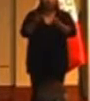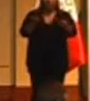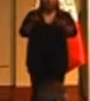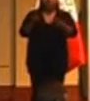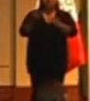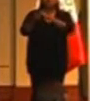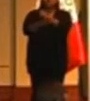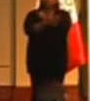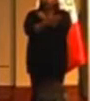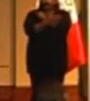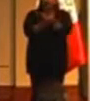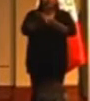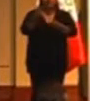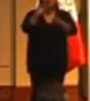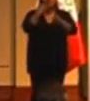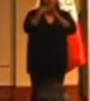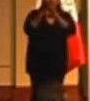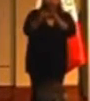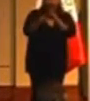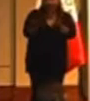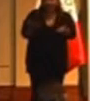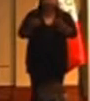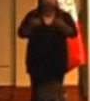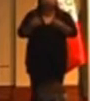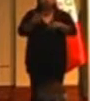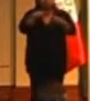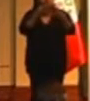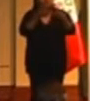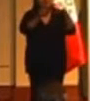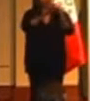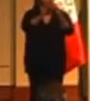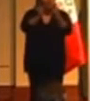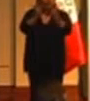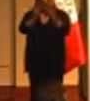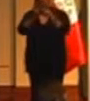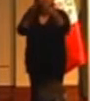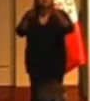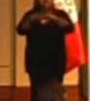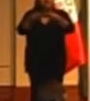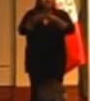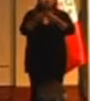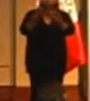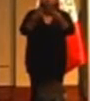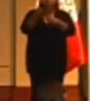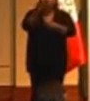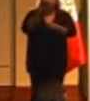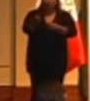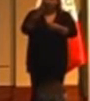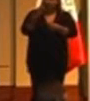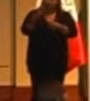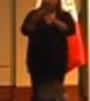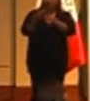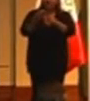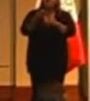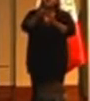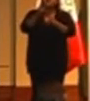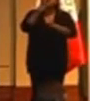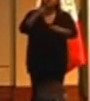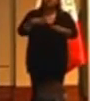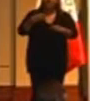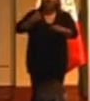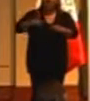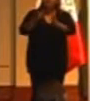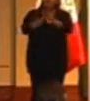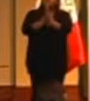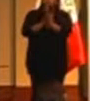Twitter, el correo, en fin, estoy en contacto virtual con las personas. Y una persona me decía, alcalde, ¿por qué no